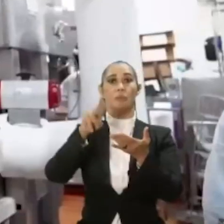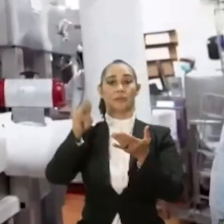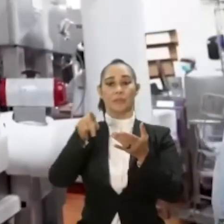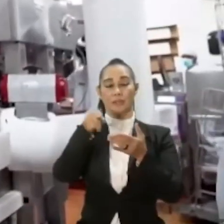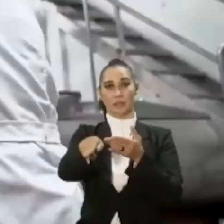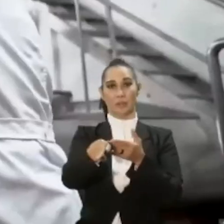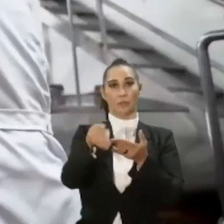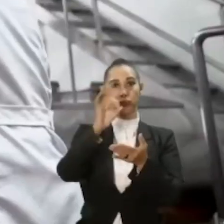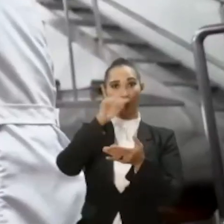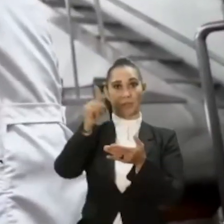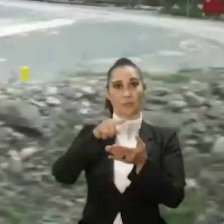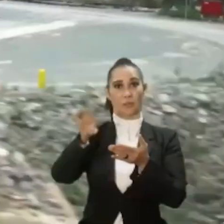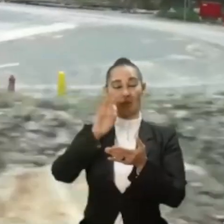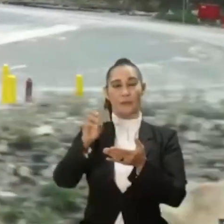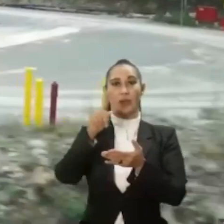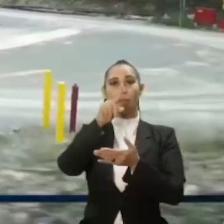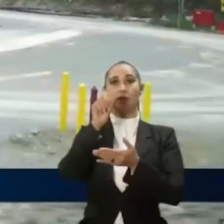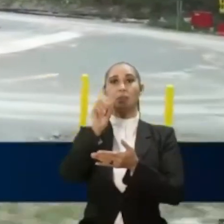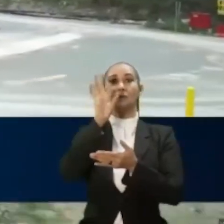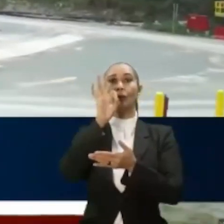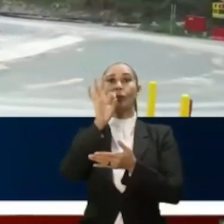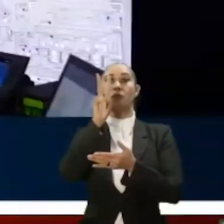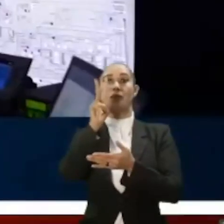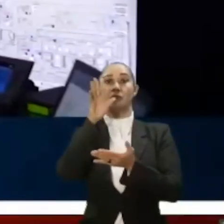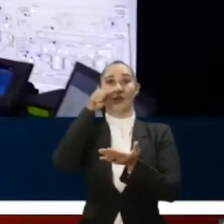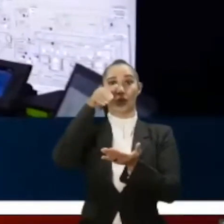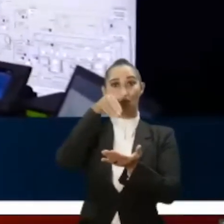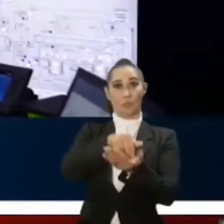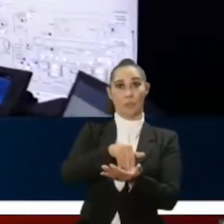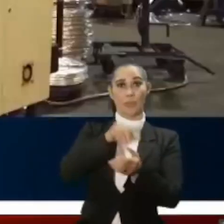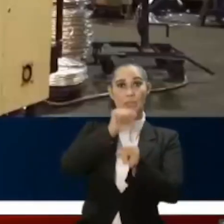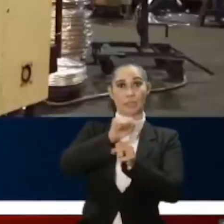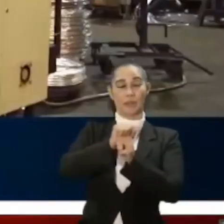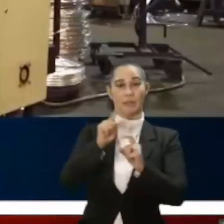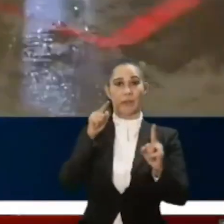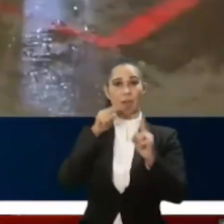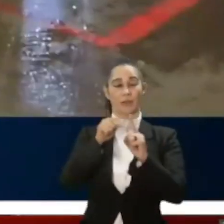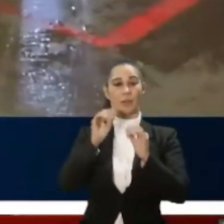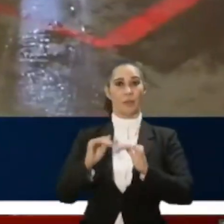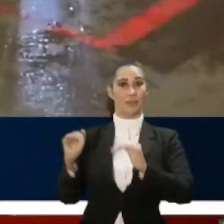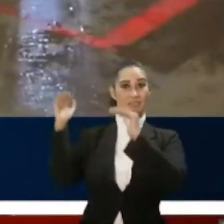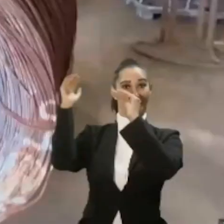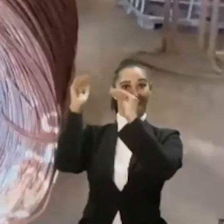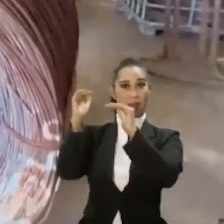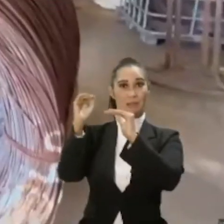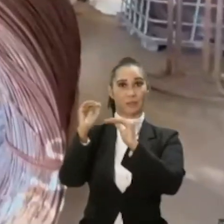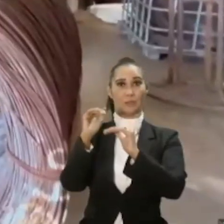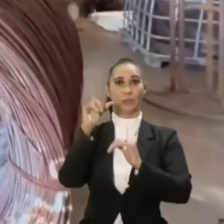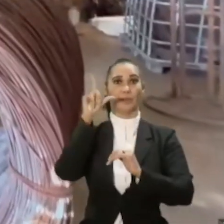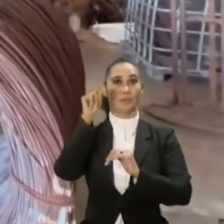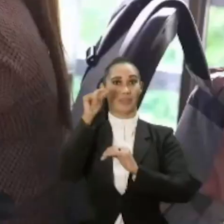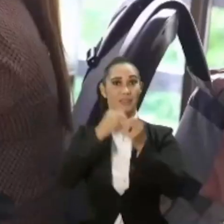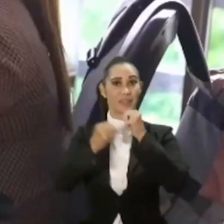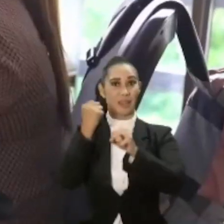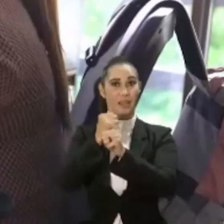sector alcanzó más de 192 mil empleos directos, el más alto registrado en los últimos 20